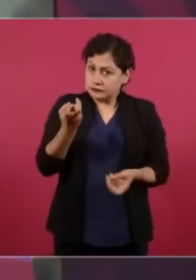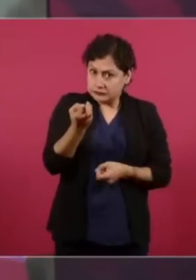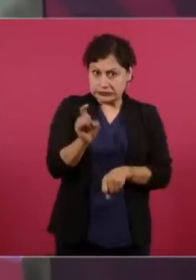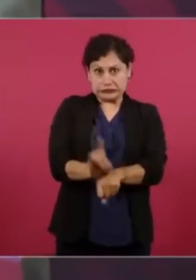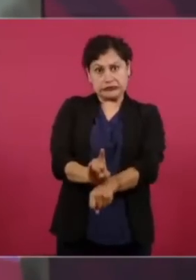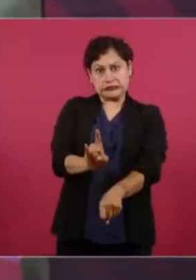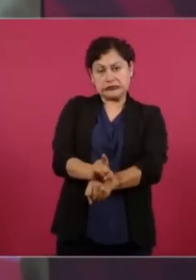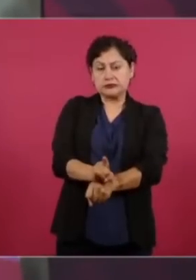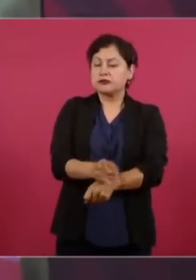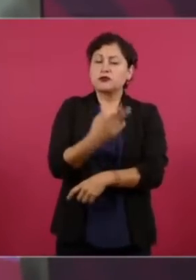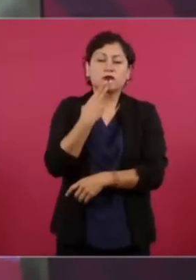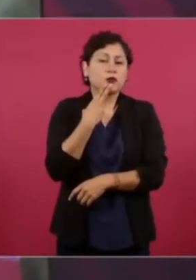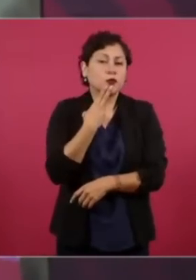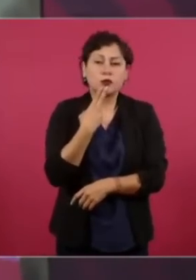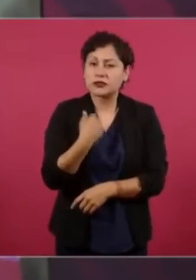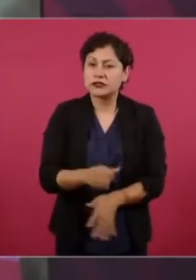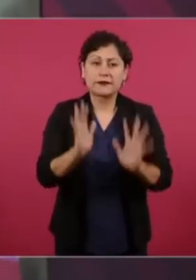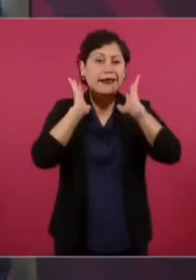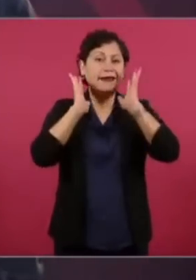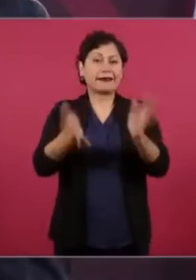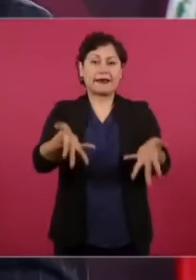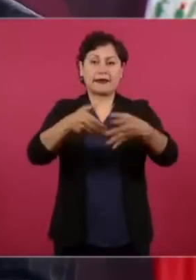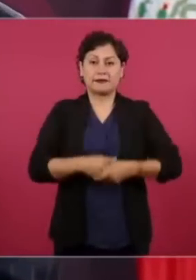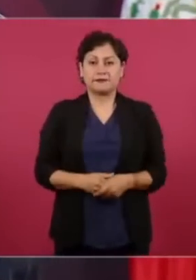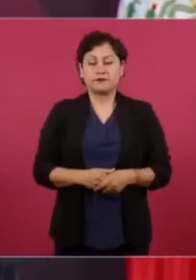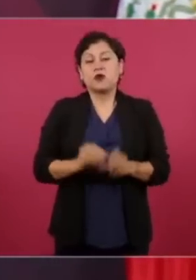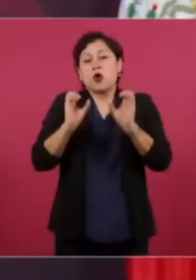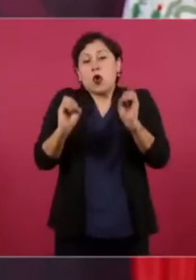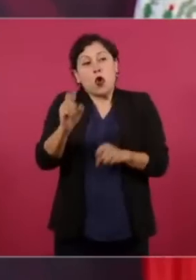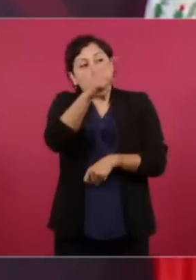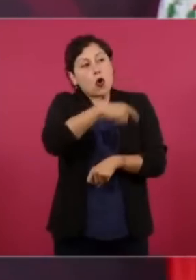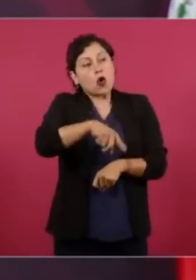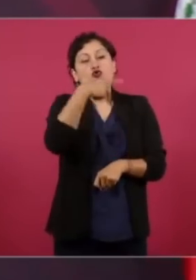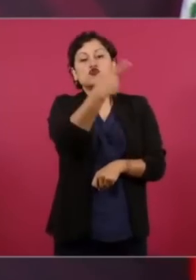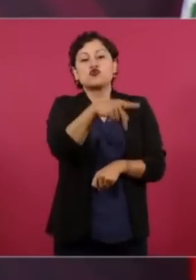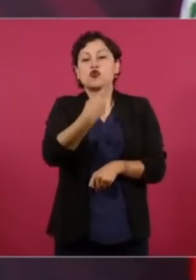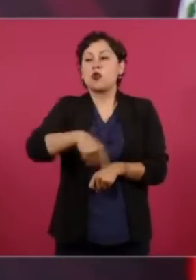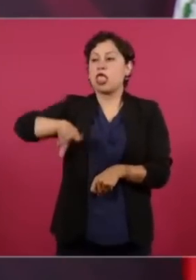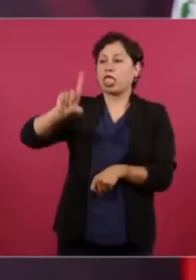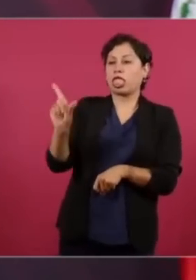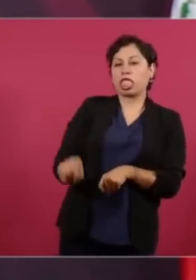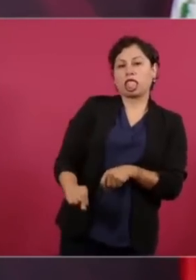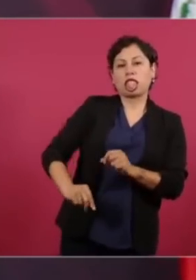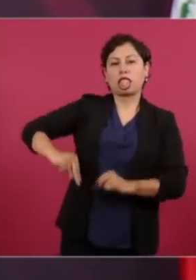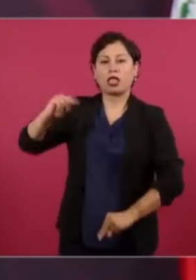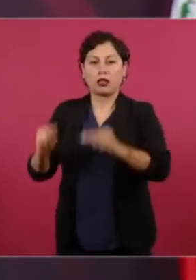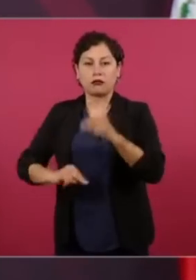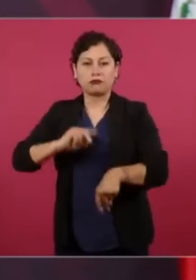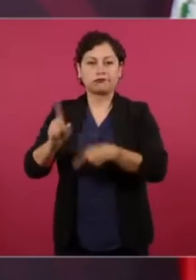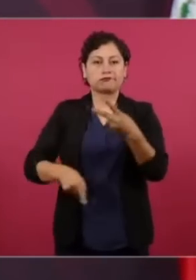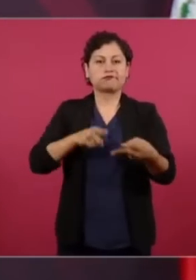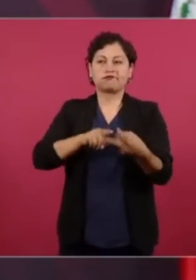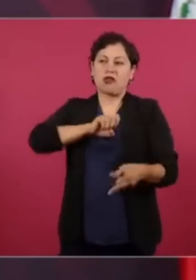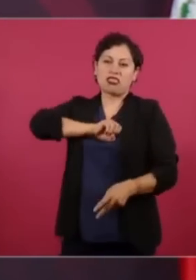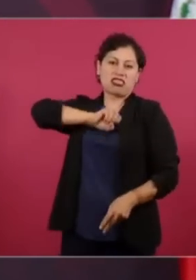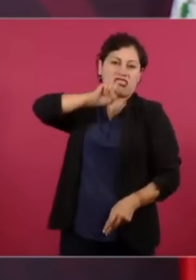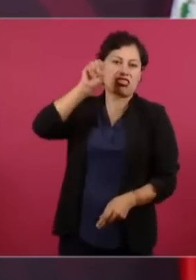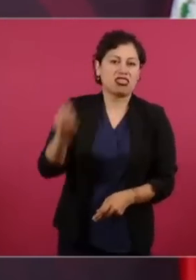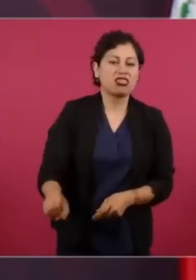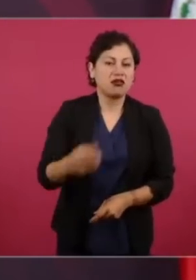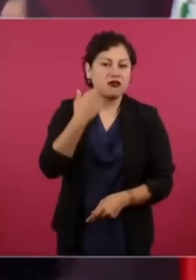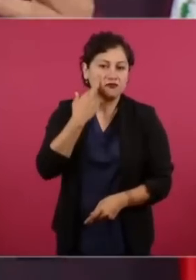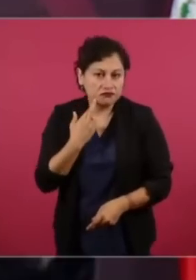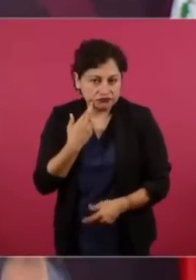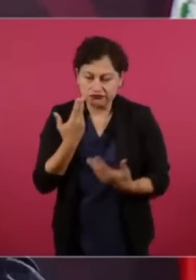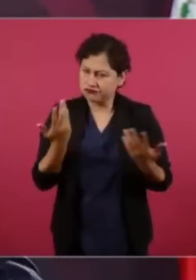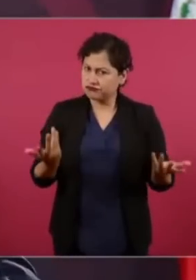de lo sucedido ayer en la Cámara de Diputados. También saca un video inaudito de lo que sucedió